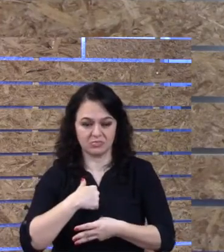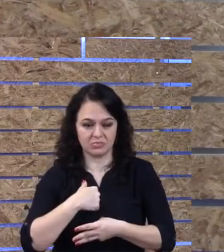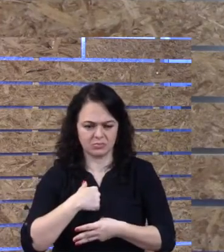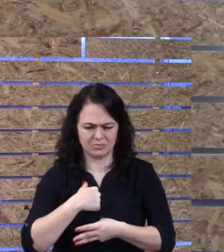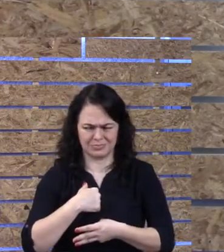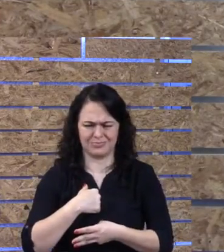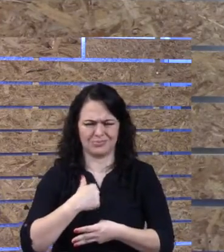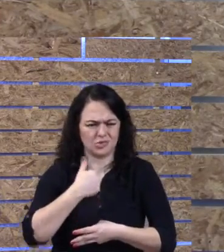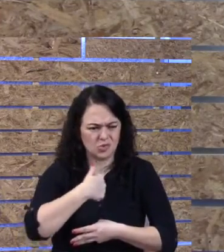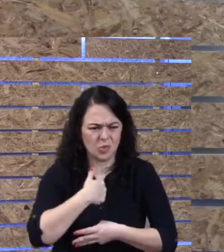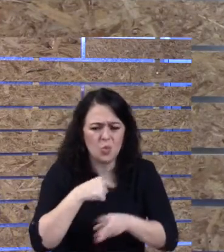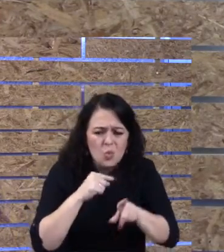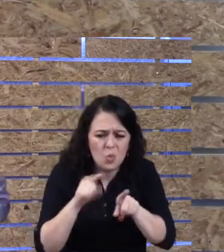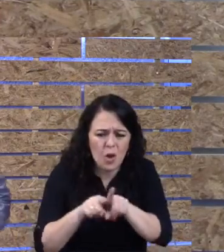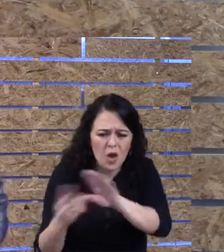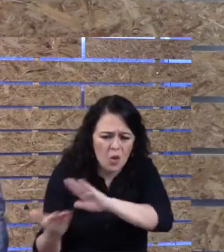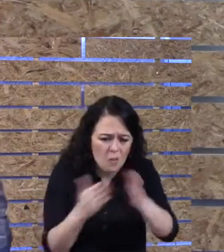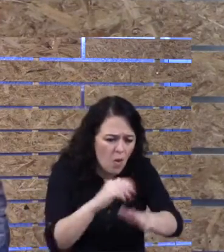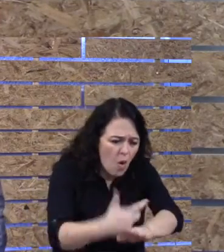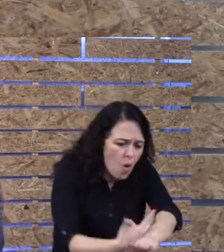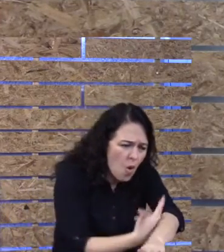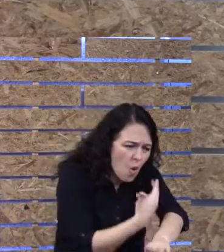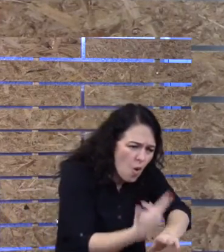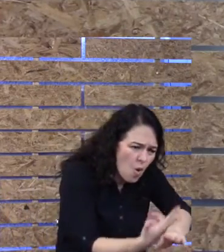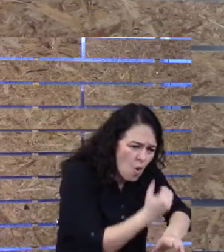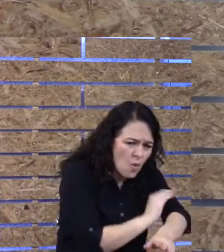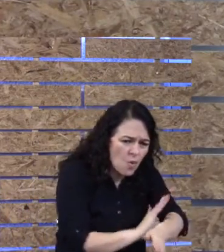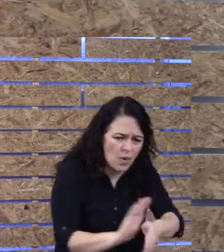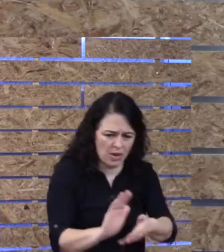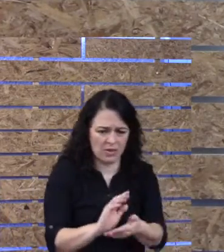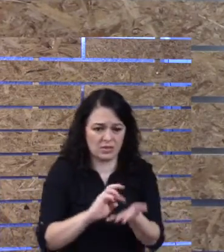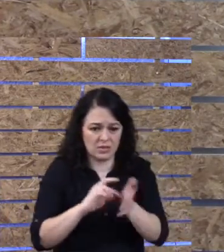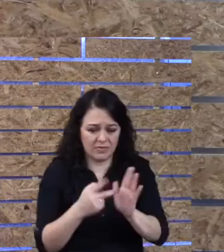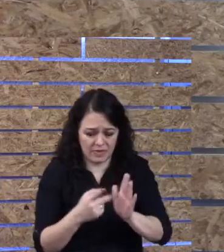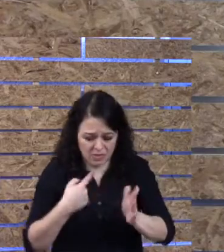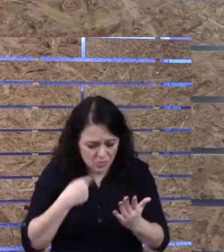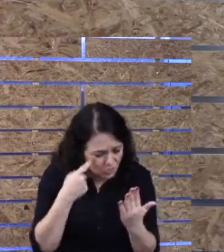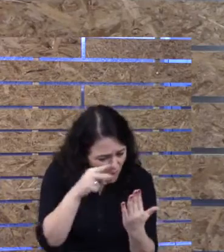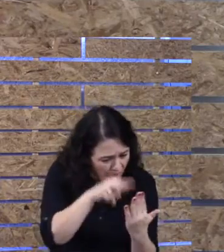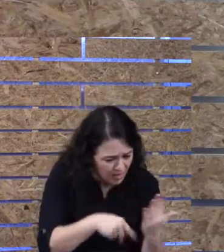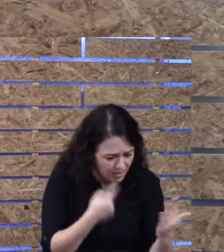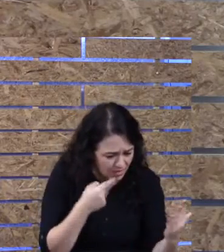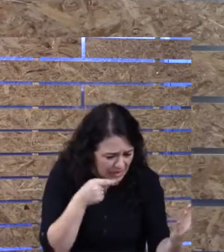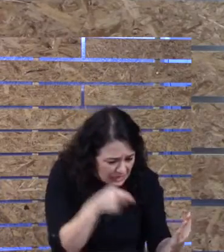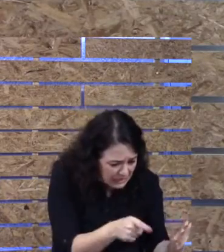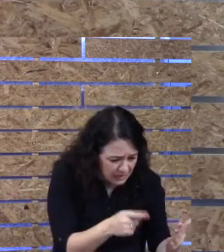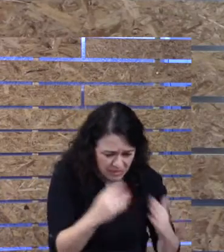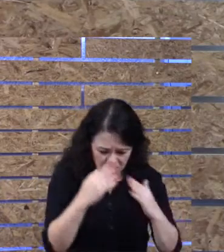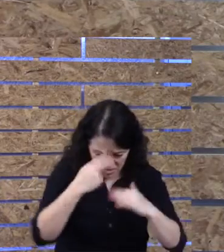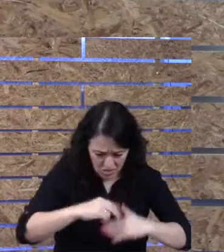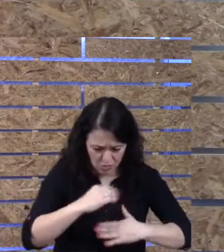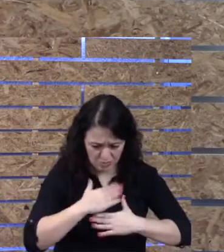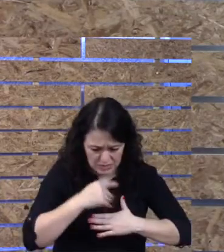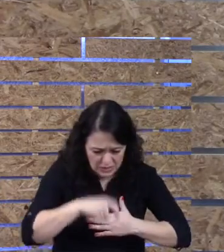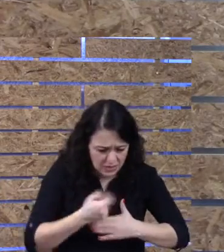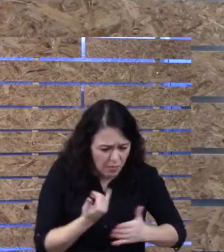Es decir, leer el Salmo y decir, eso es lo que necesita mi hijo. Eso es lo que necesita mi vecino.